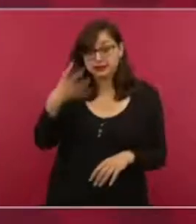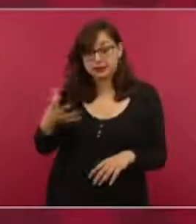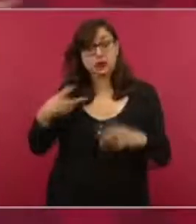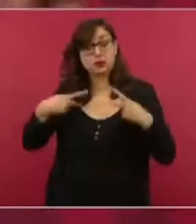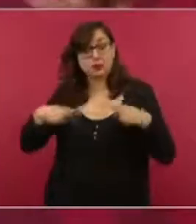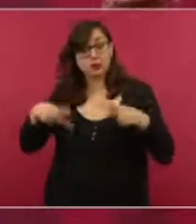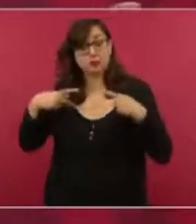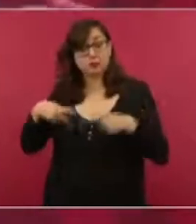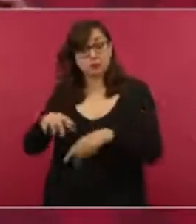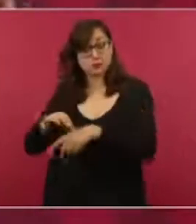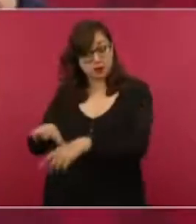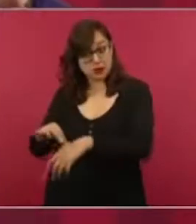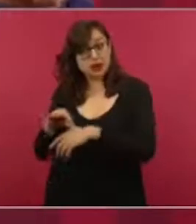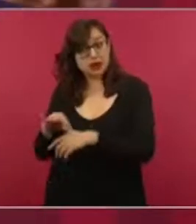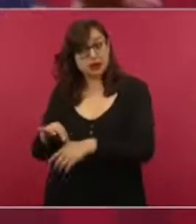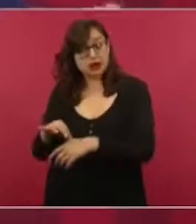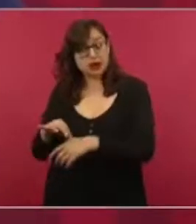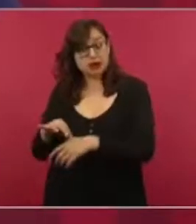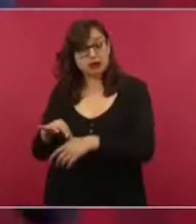ver